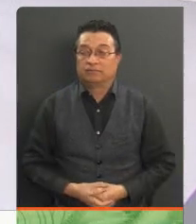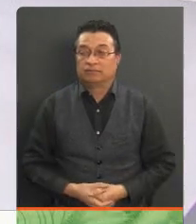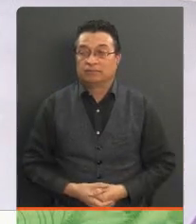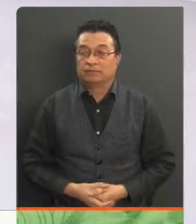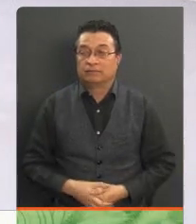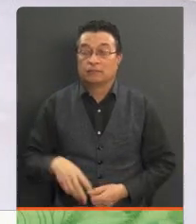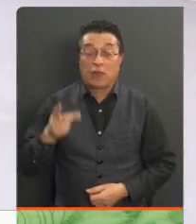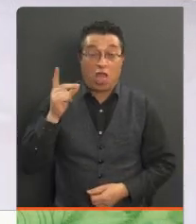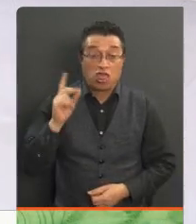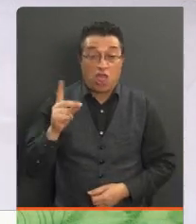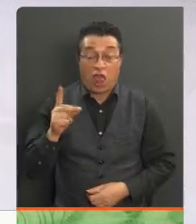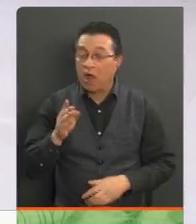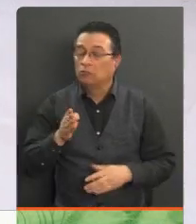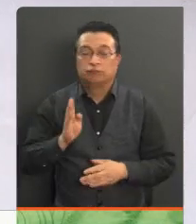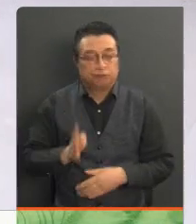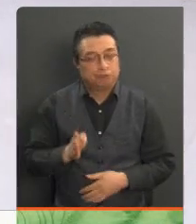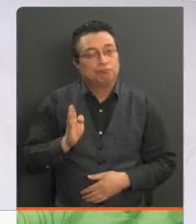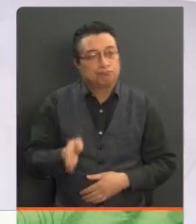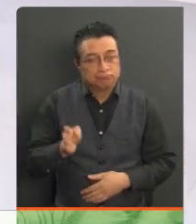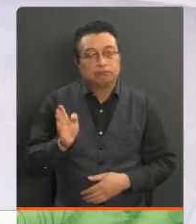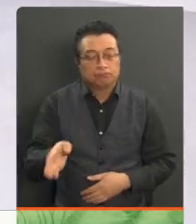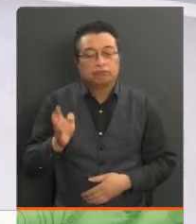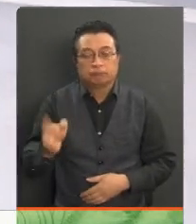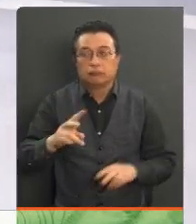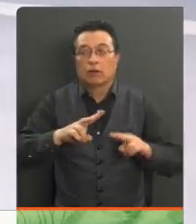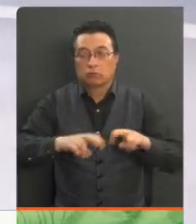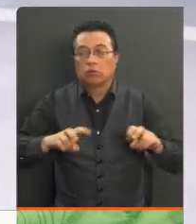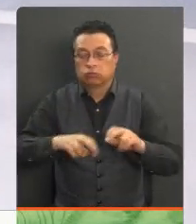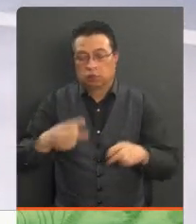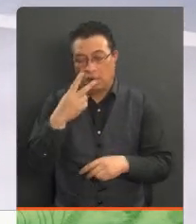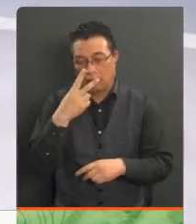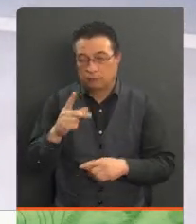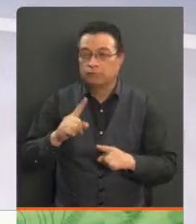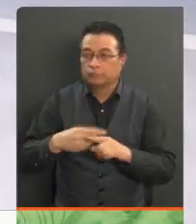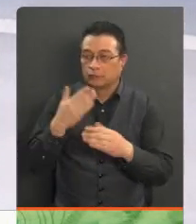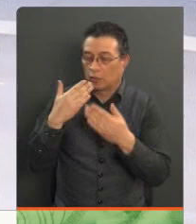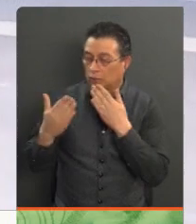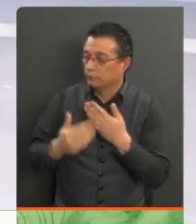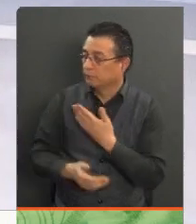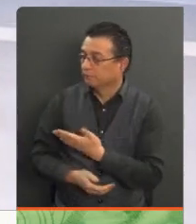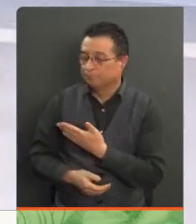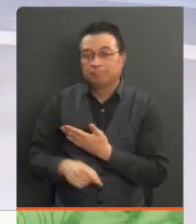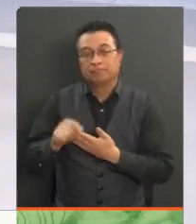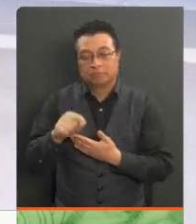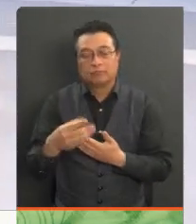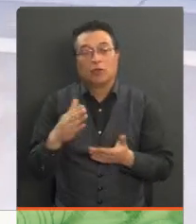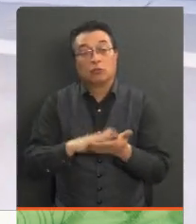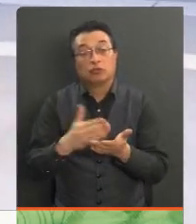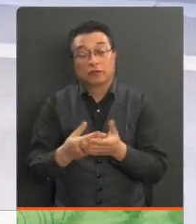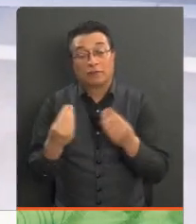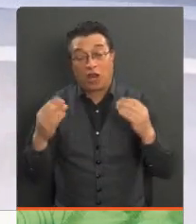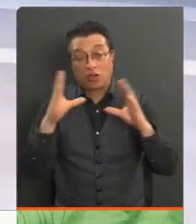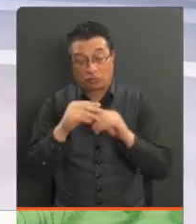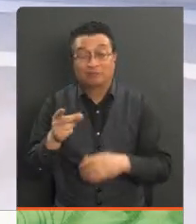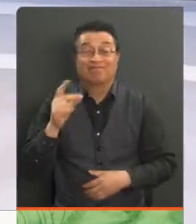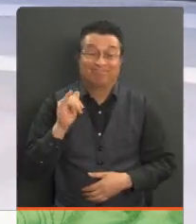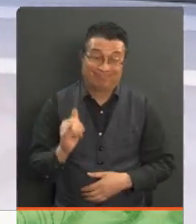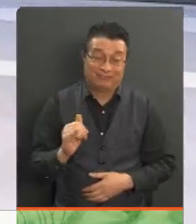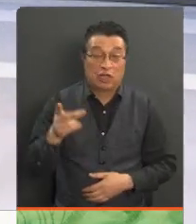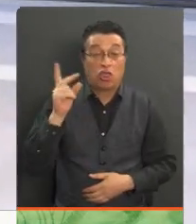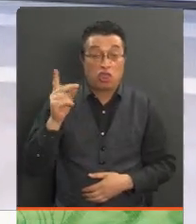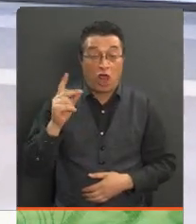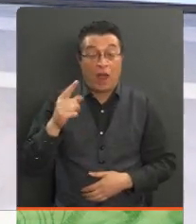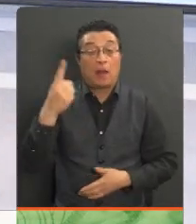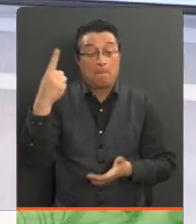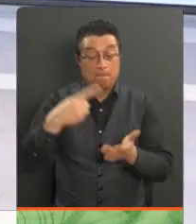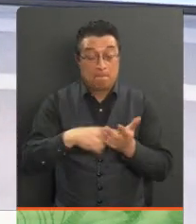dólar imparable, que revisamos su evolución con Cristian Pino aquí en el estudio. Buenas noches, Cristian. ¿Cómo estás, Román? Muy buenas noches. Un dólar que cierra a